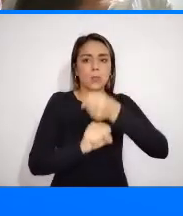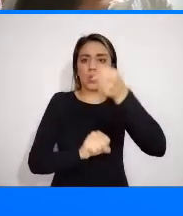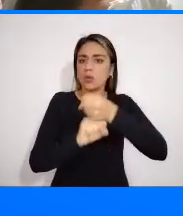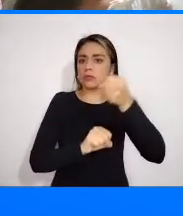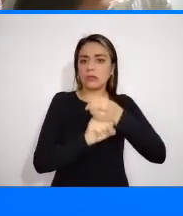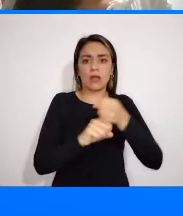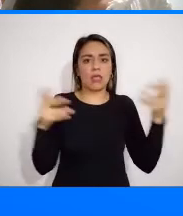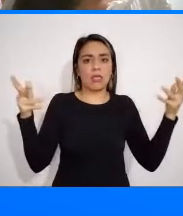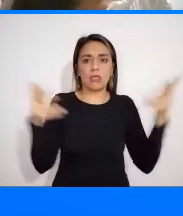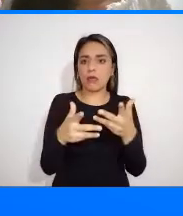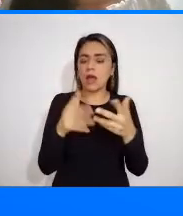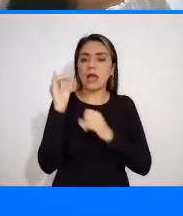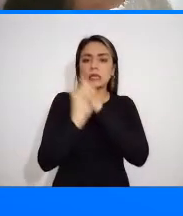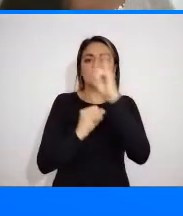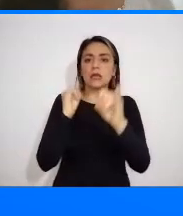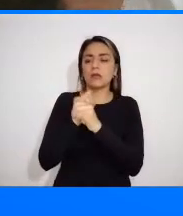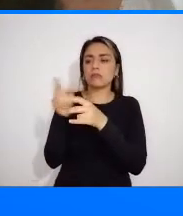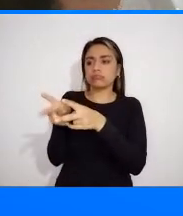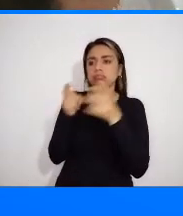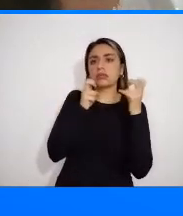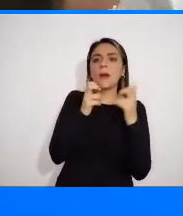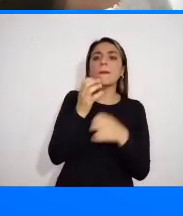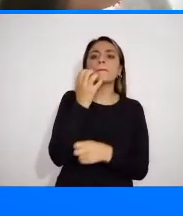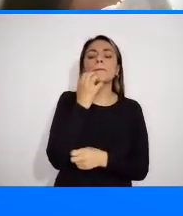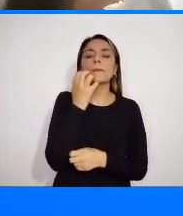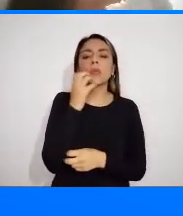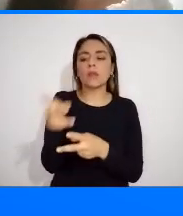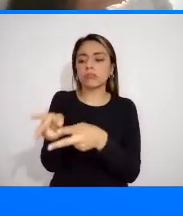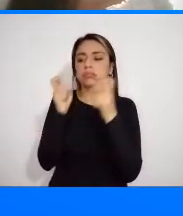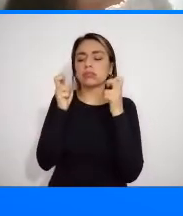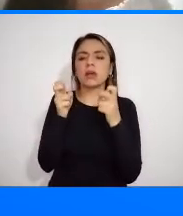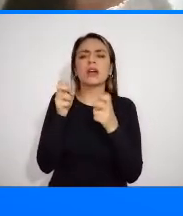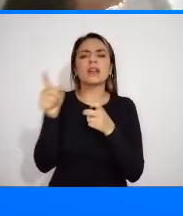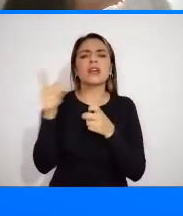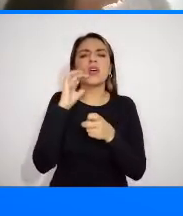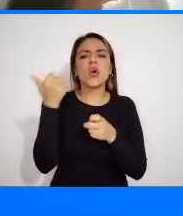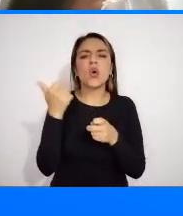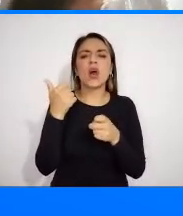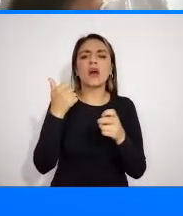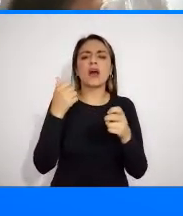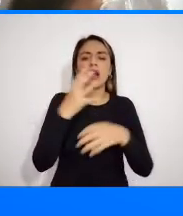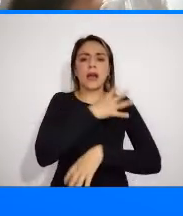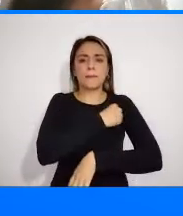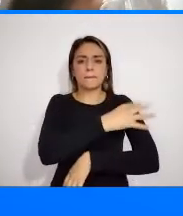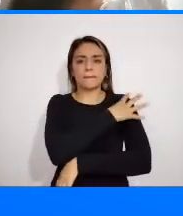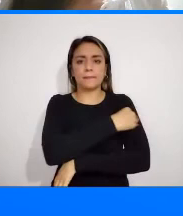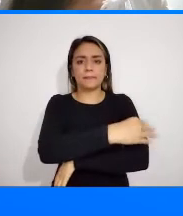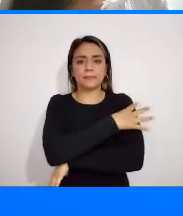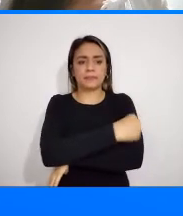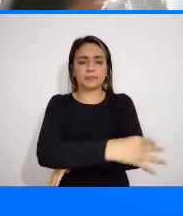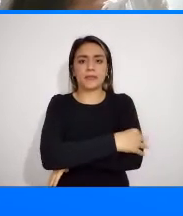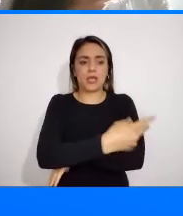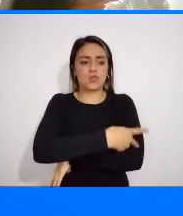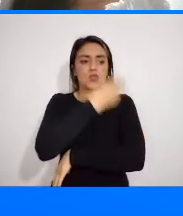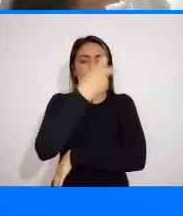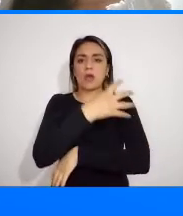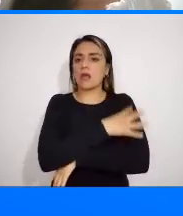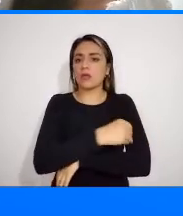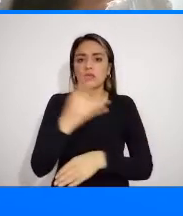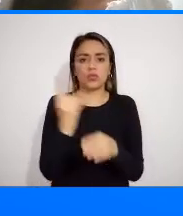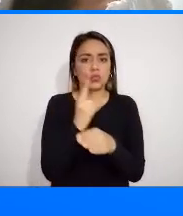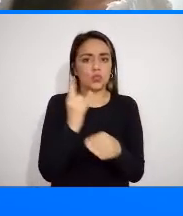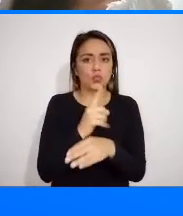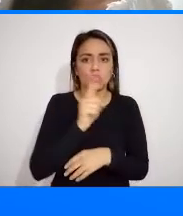vienen extraídos, por ejemplo, de plumas de aves, por